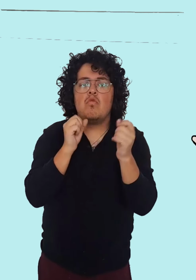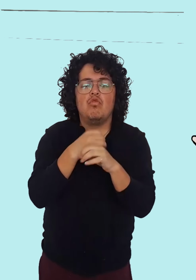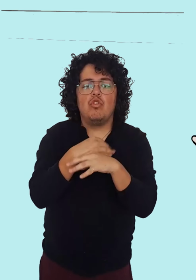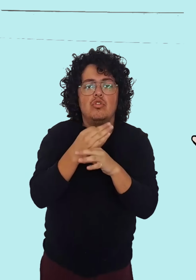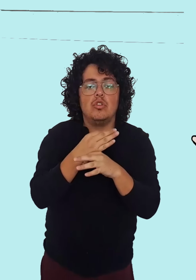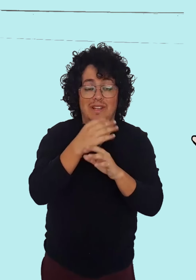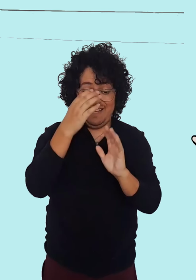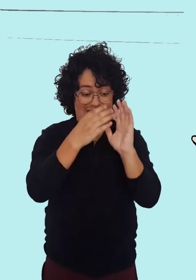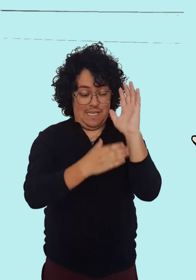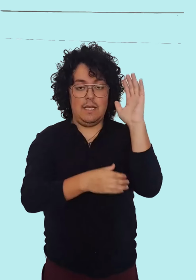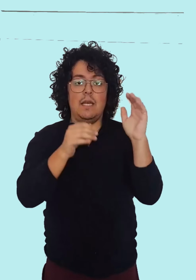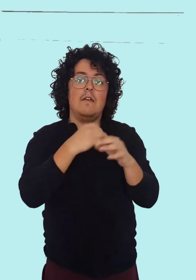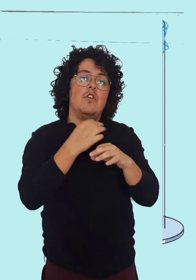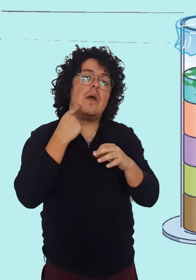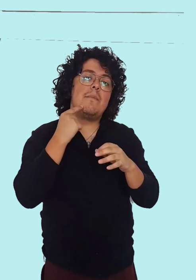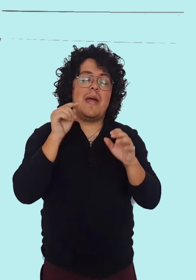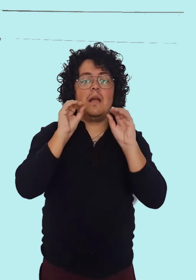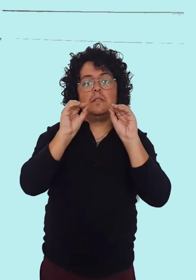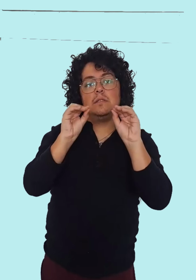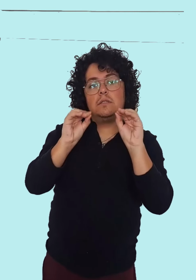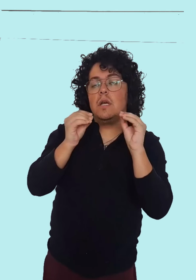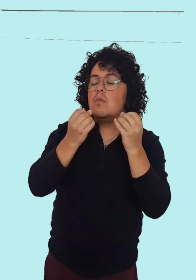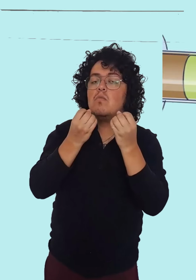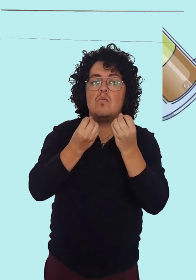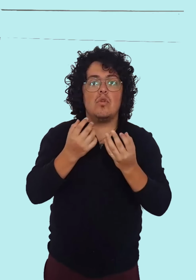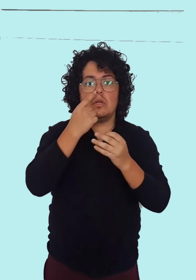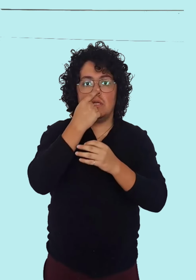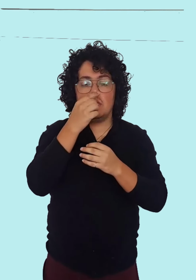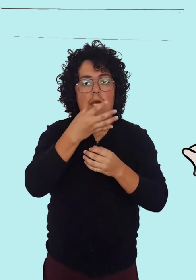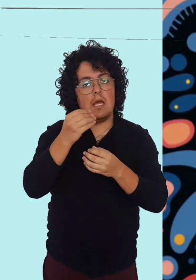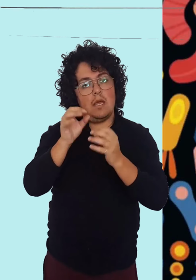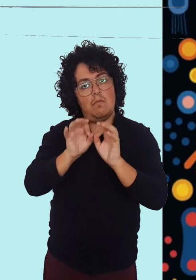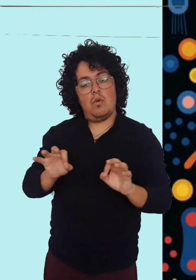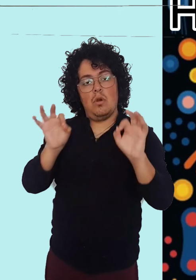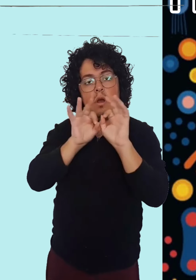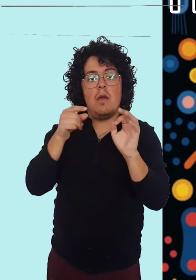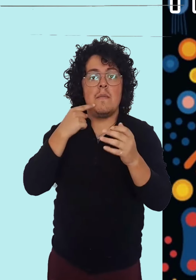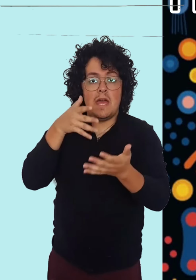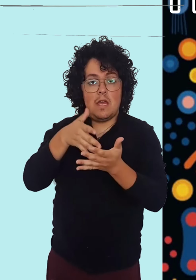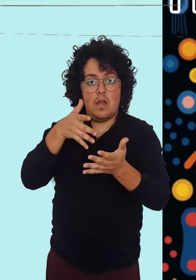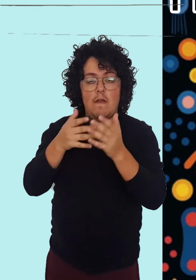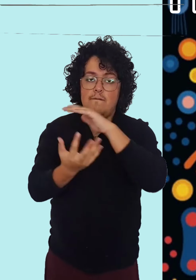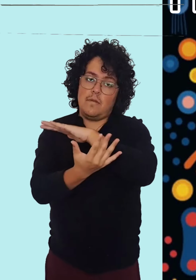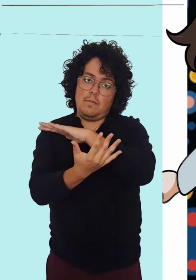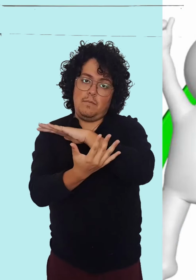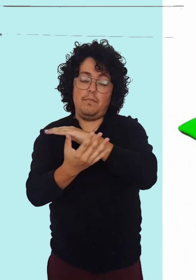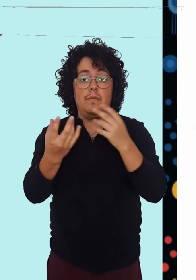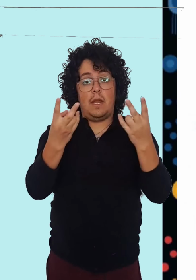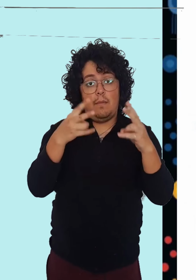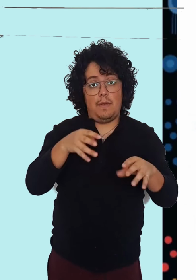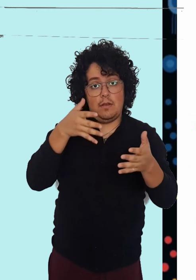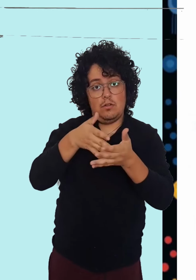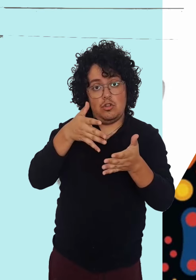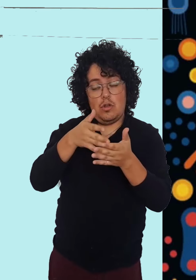de las verdaderas aplicaciones? La columna de Winogradsky funciona principalmente como una herramienta didáctica de